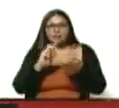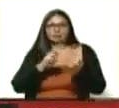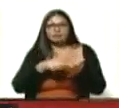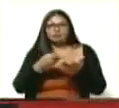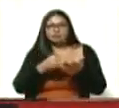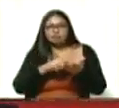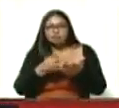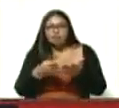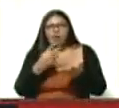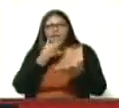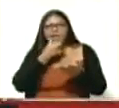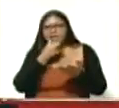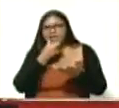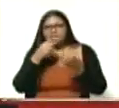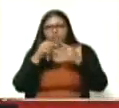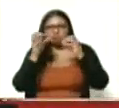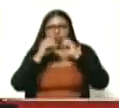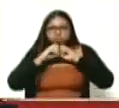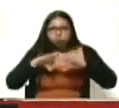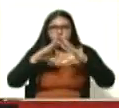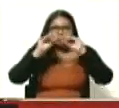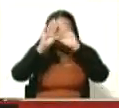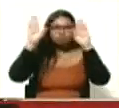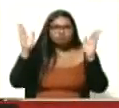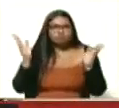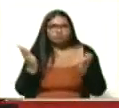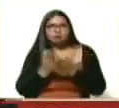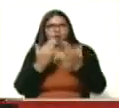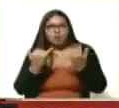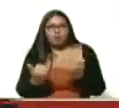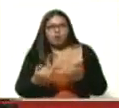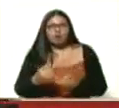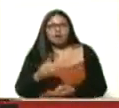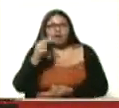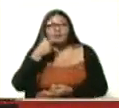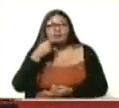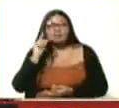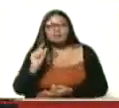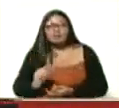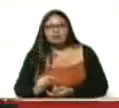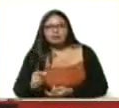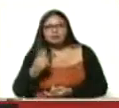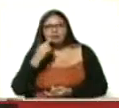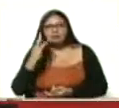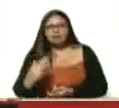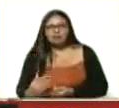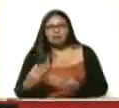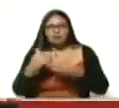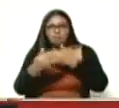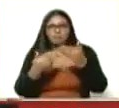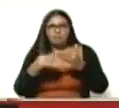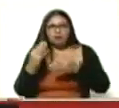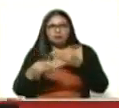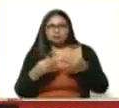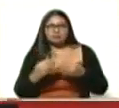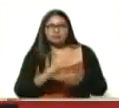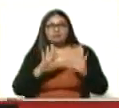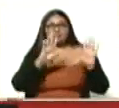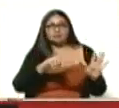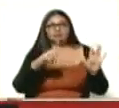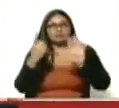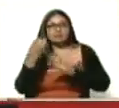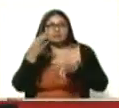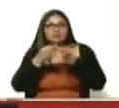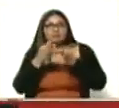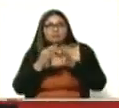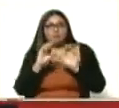ha distribuido en todas partes del mundo, va a salir ahorita en italiano, la versión en italiano. Lanzamos el 16 el documental, el 16 de septiembre